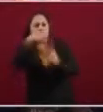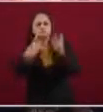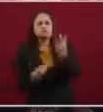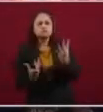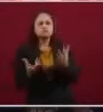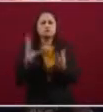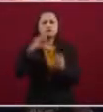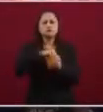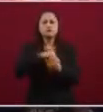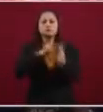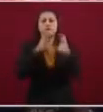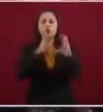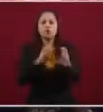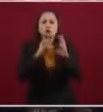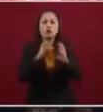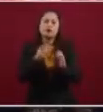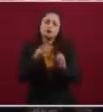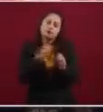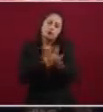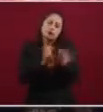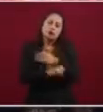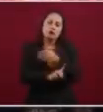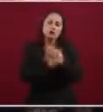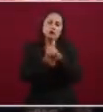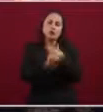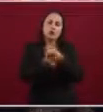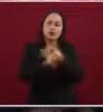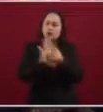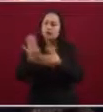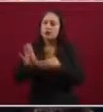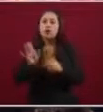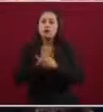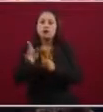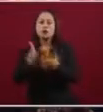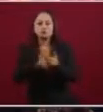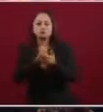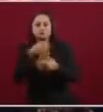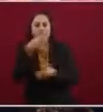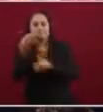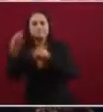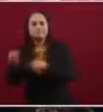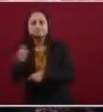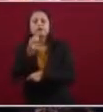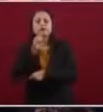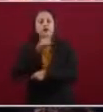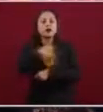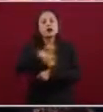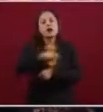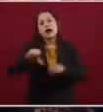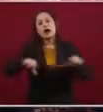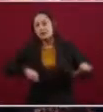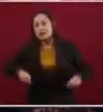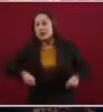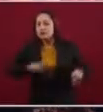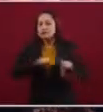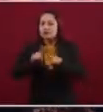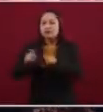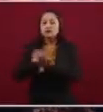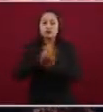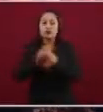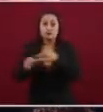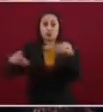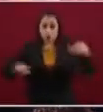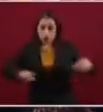de ellos de las adicciones por otro lado se realizó la feria cultural con actividades de teatro en la que hubo también